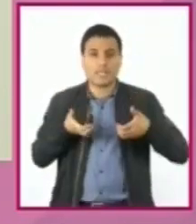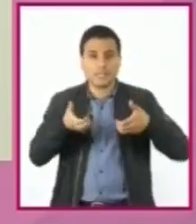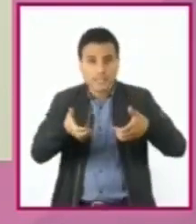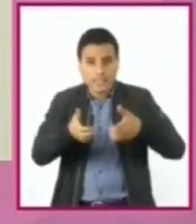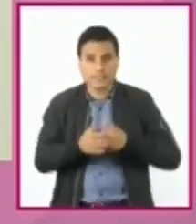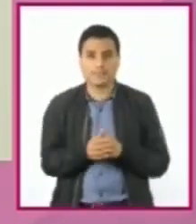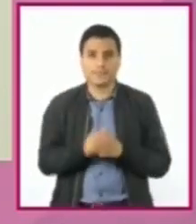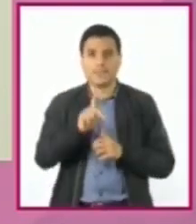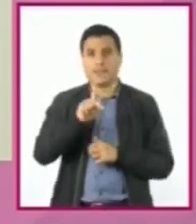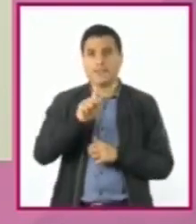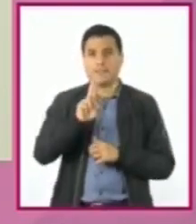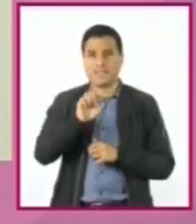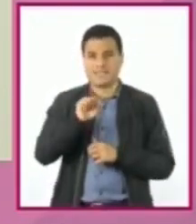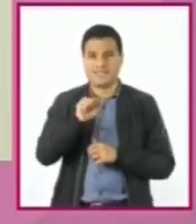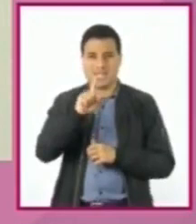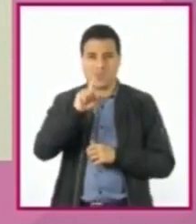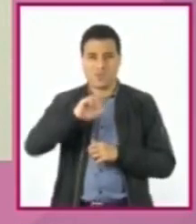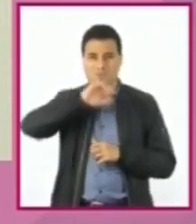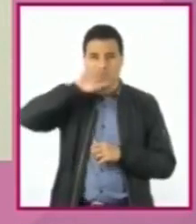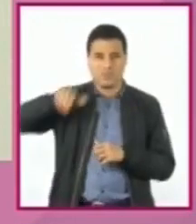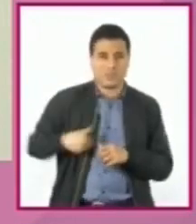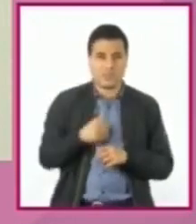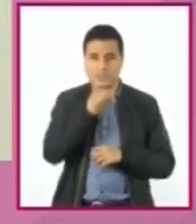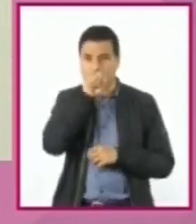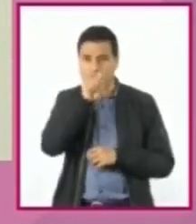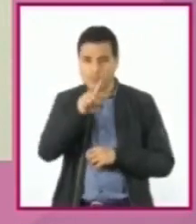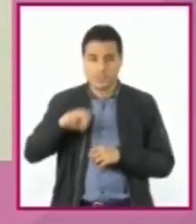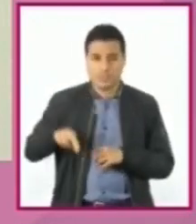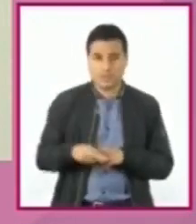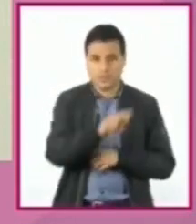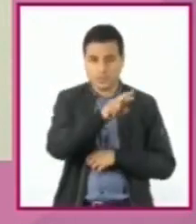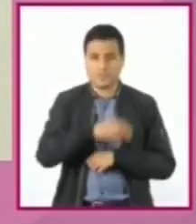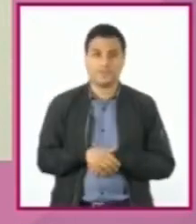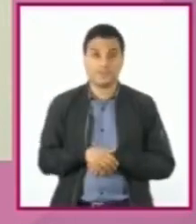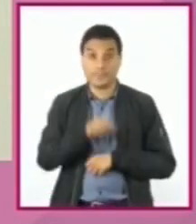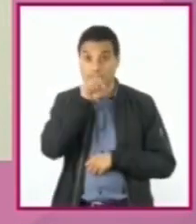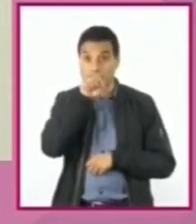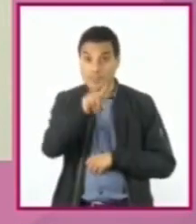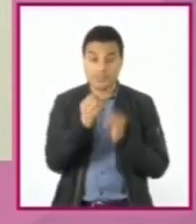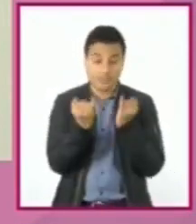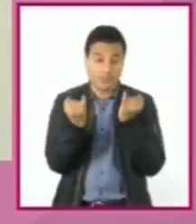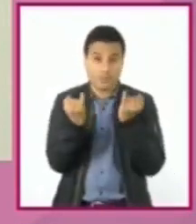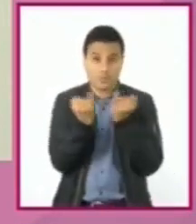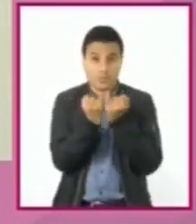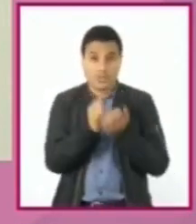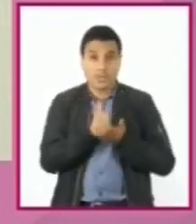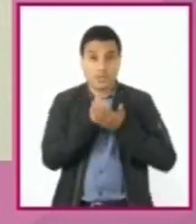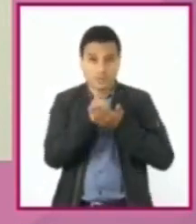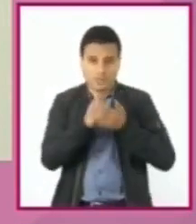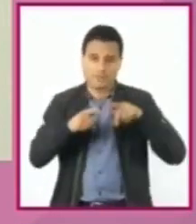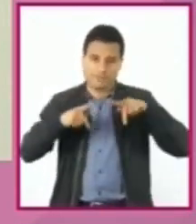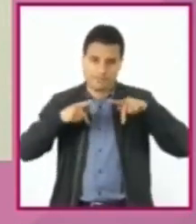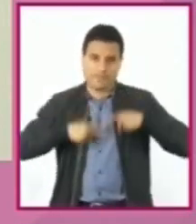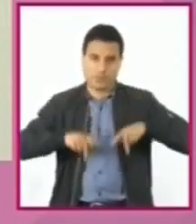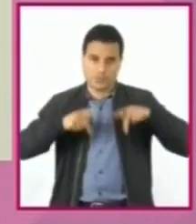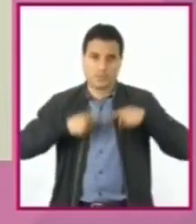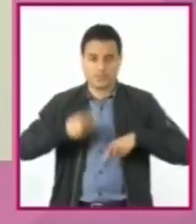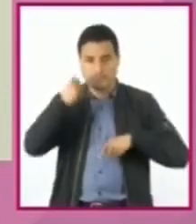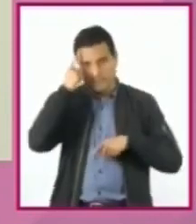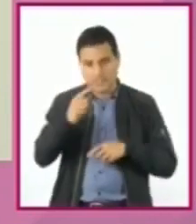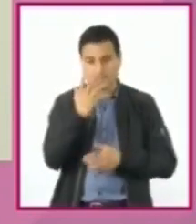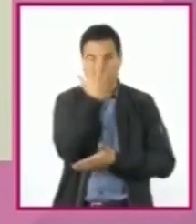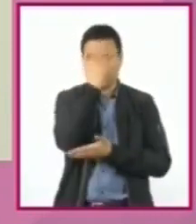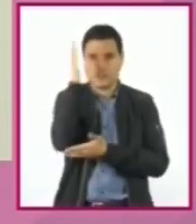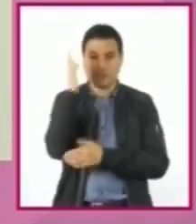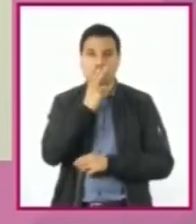carreteras, presas o canales. Además, contribuyen con el aprovechamiento forestal, la actividad agrícola